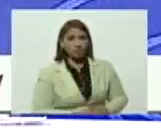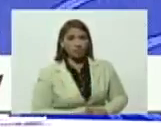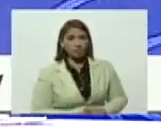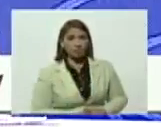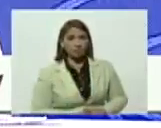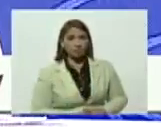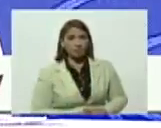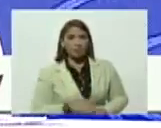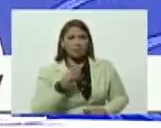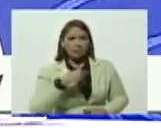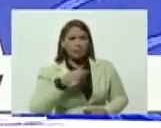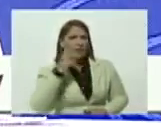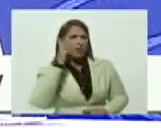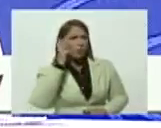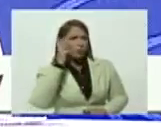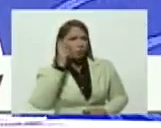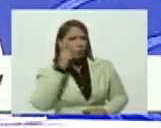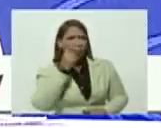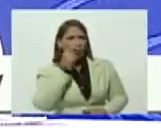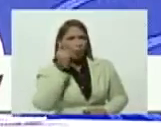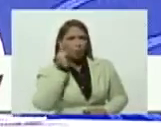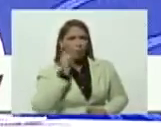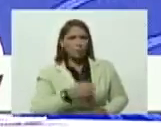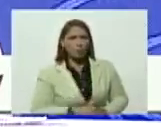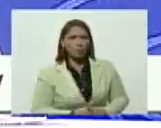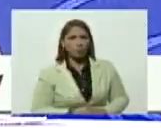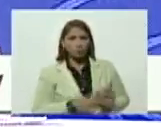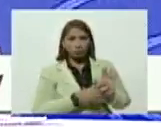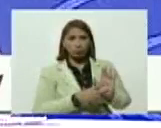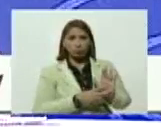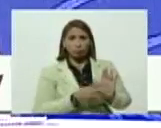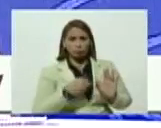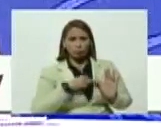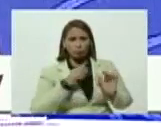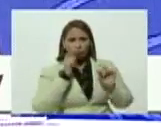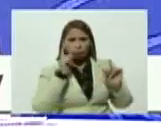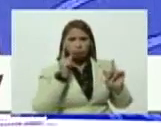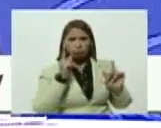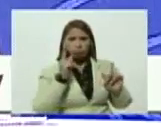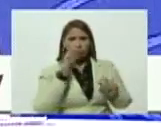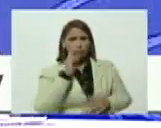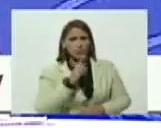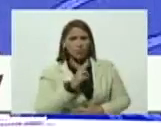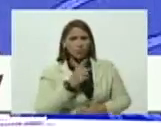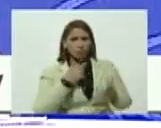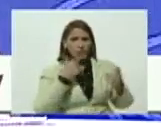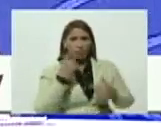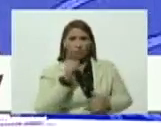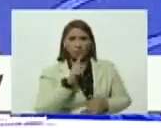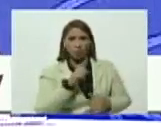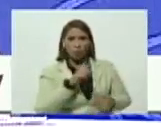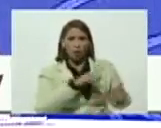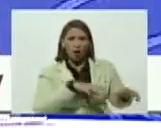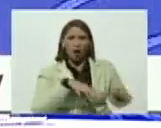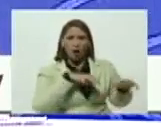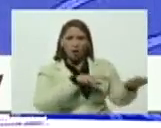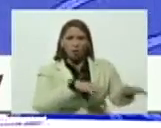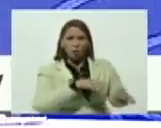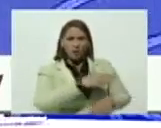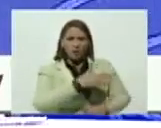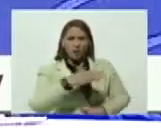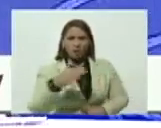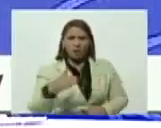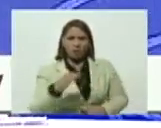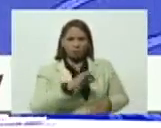cuando los escucha y las escucha. La verdad que uno se da cuenta que Chávez no aró en el mar. El